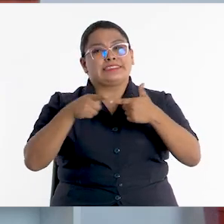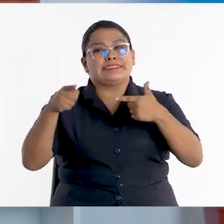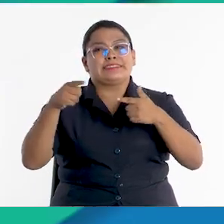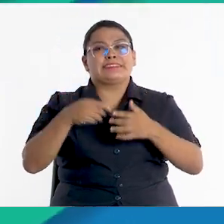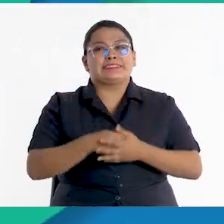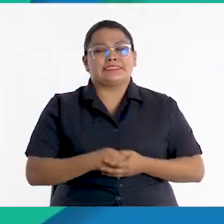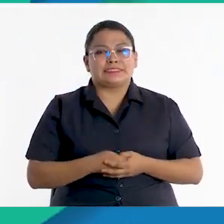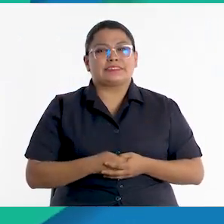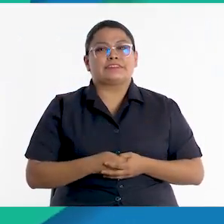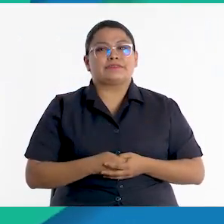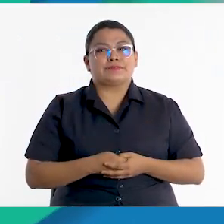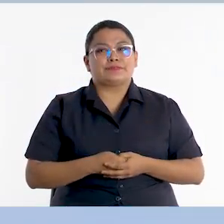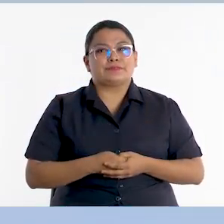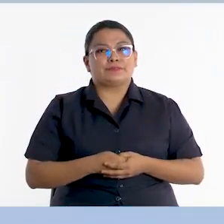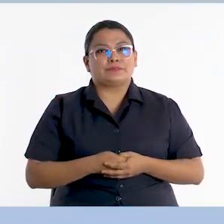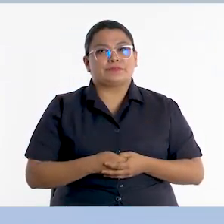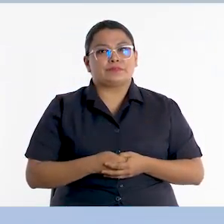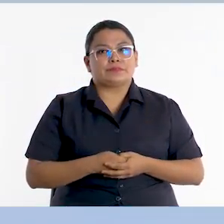división.